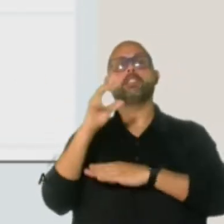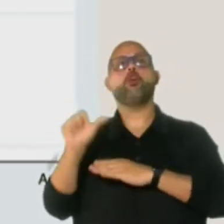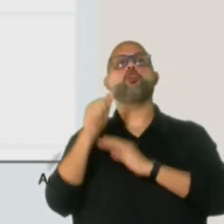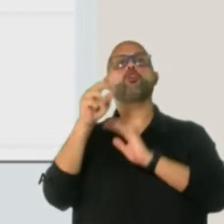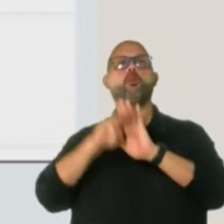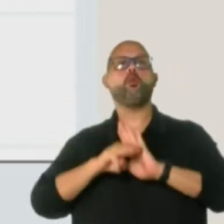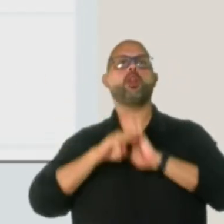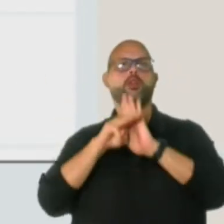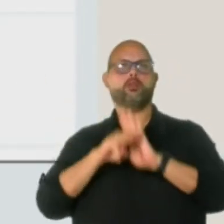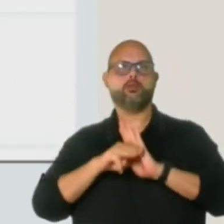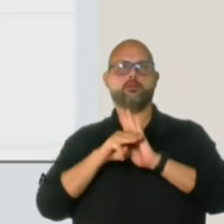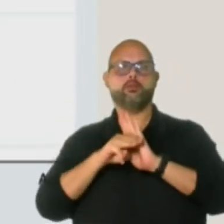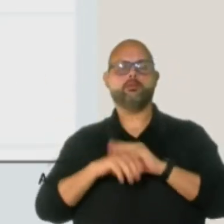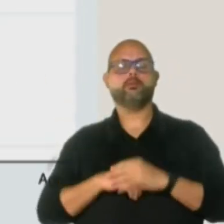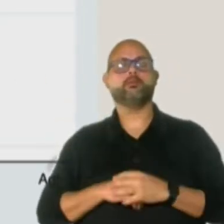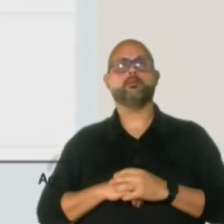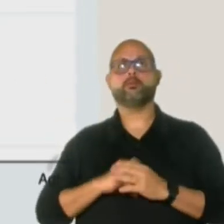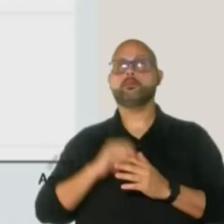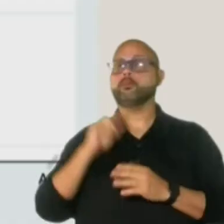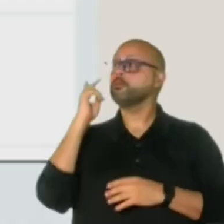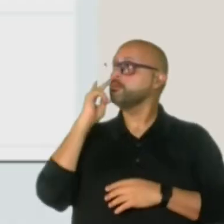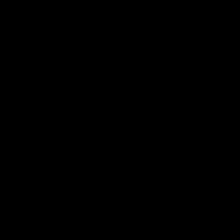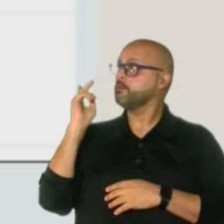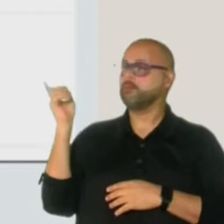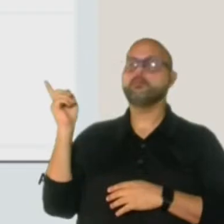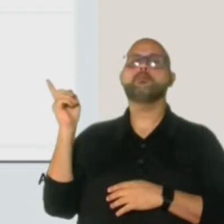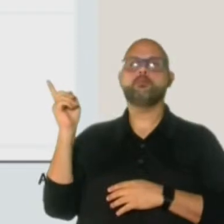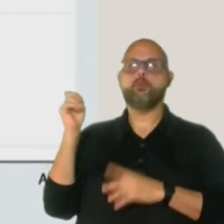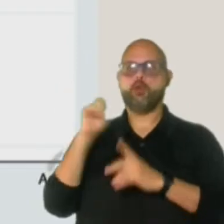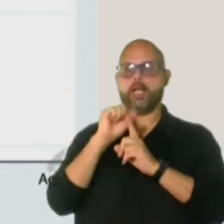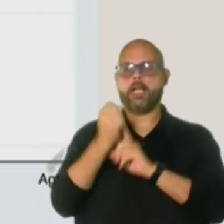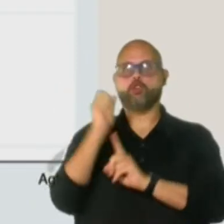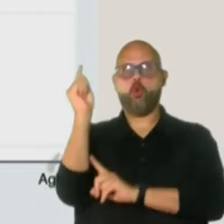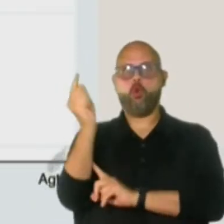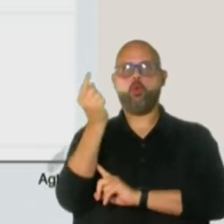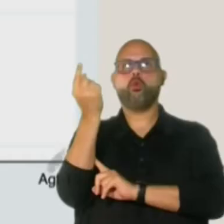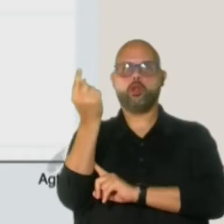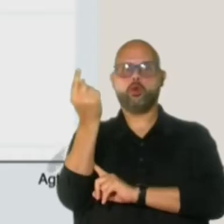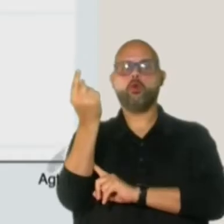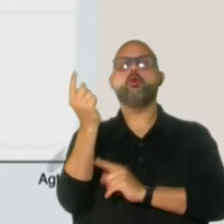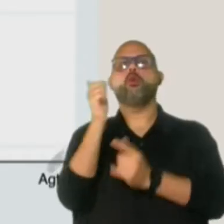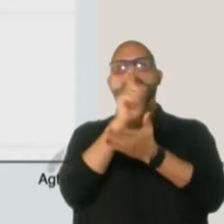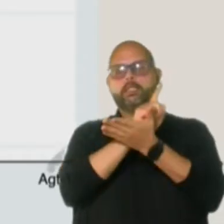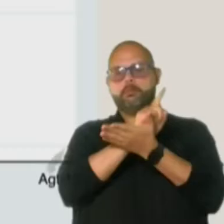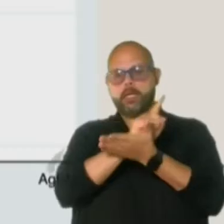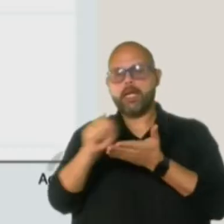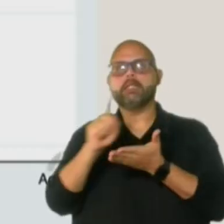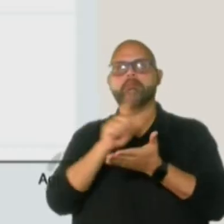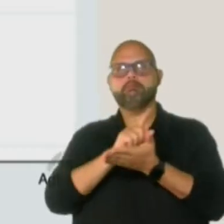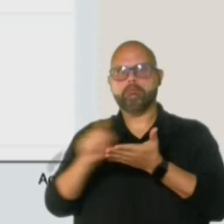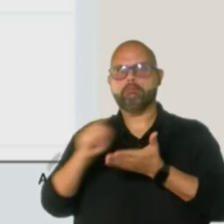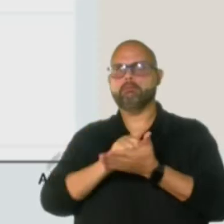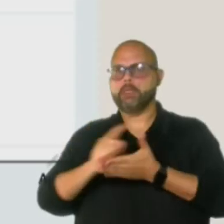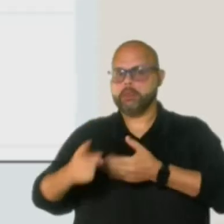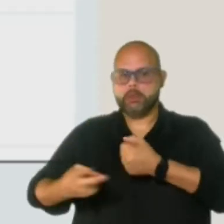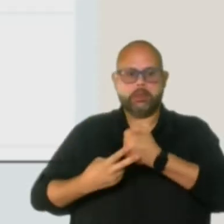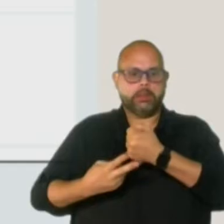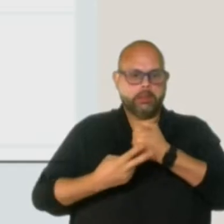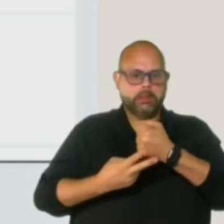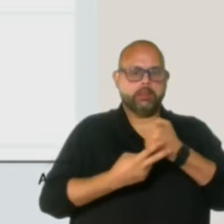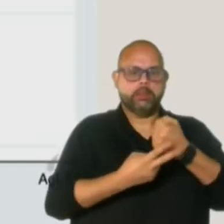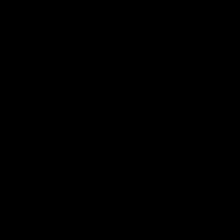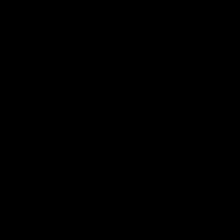vemos la proyección de casos únicos semanales acumulados de